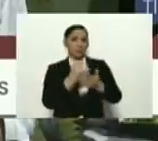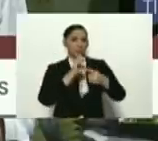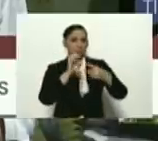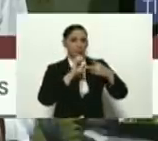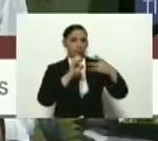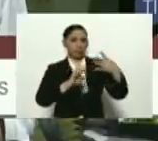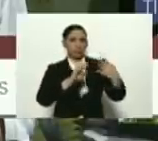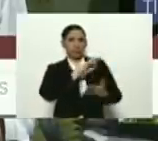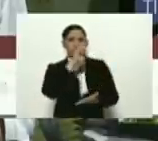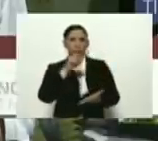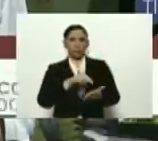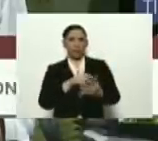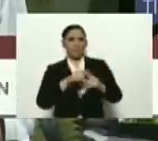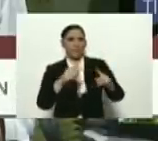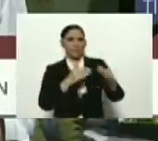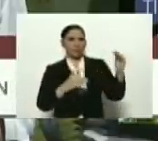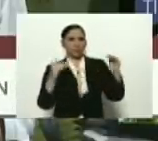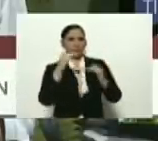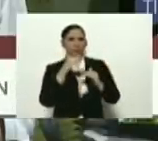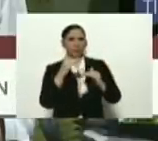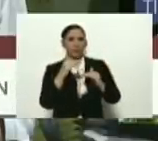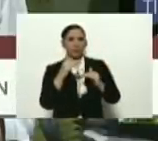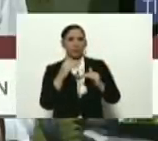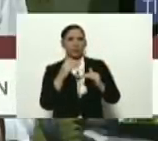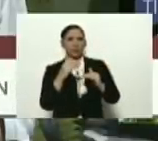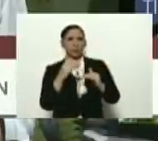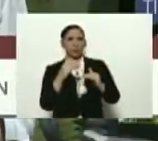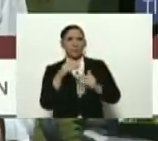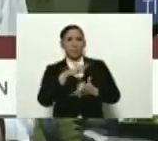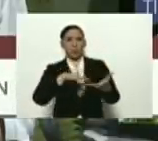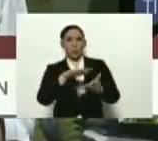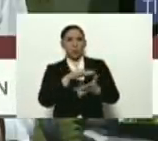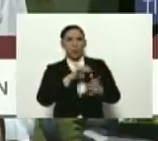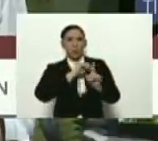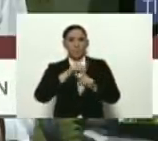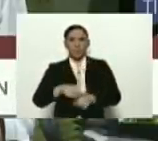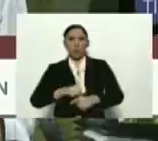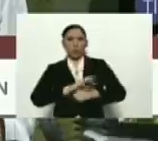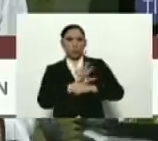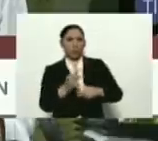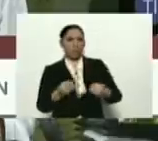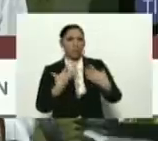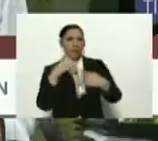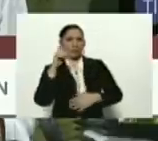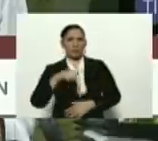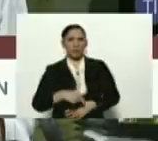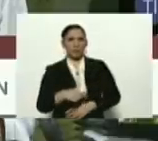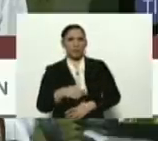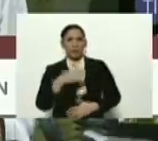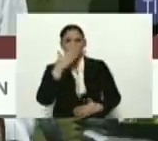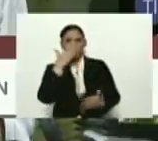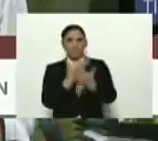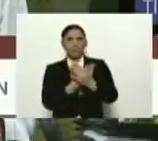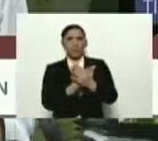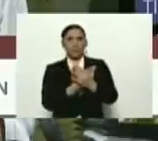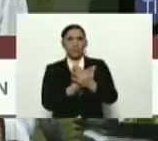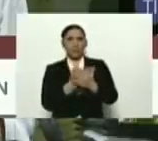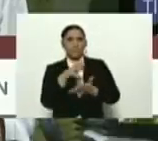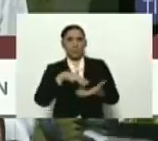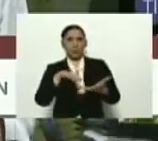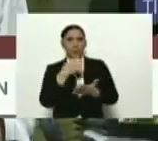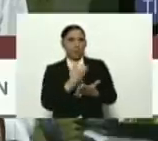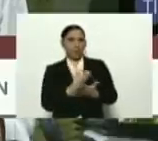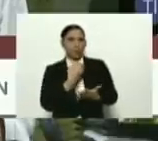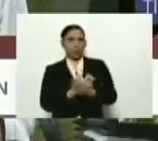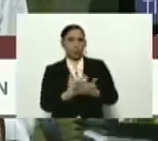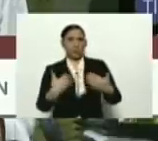estrategia nacional para superar los efectos de la COVID-19 y en paralelo enfrentar la crisis económica